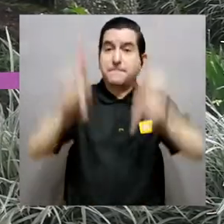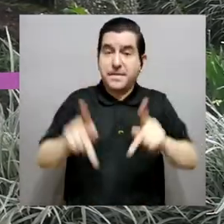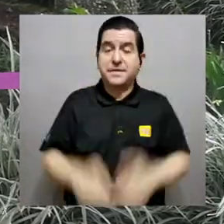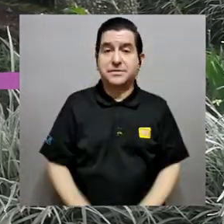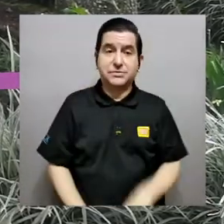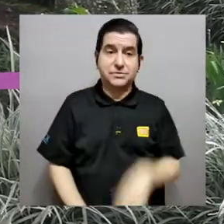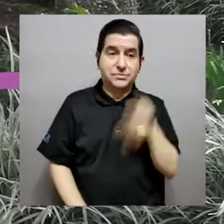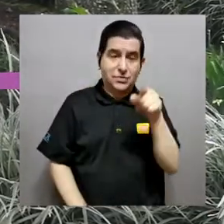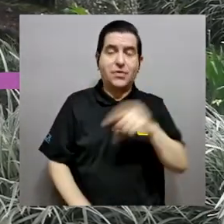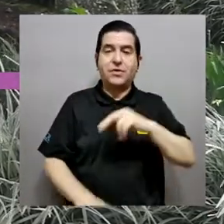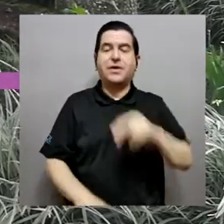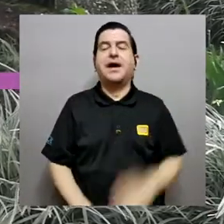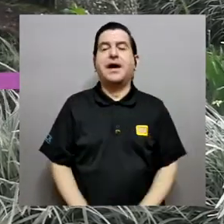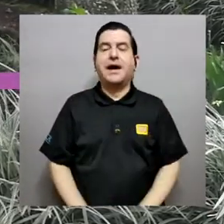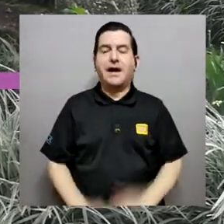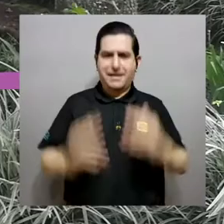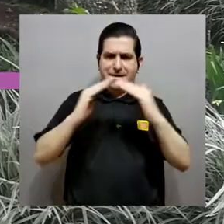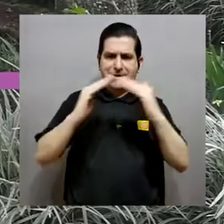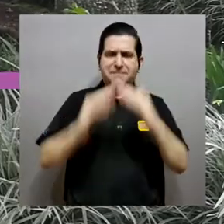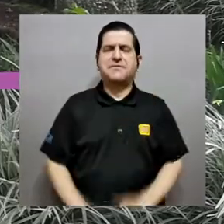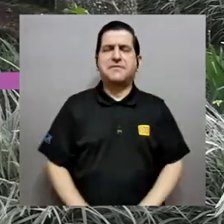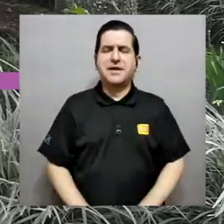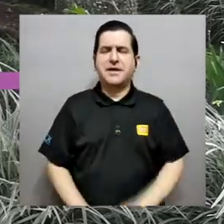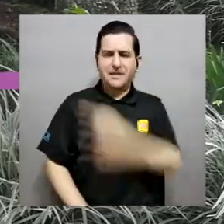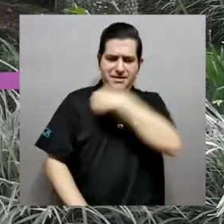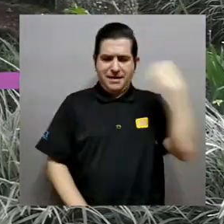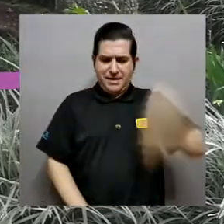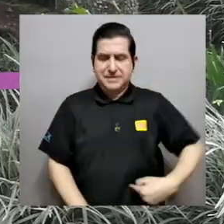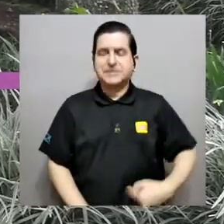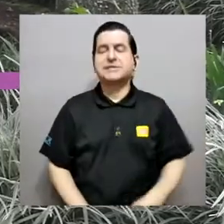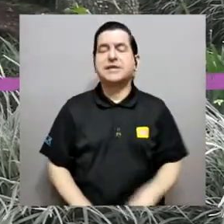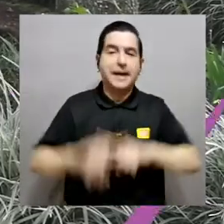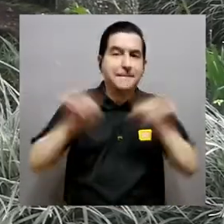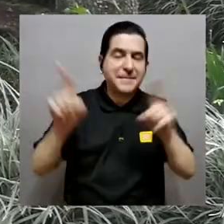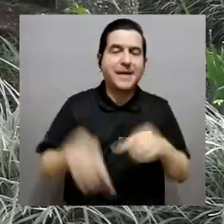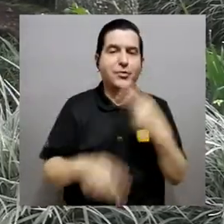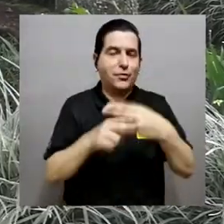persona originaria de República de China, país que conocemos como Taiwán.